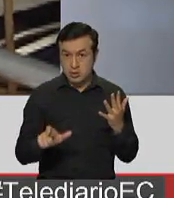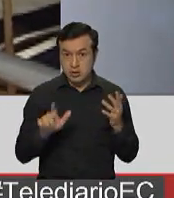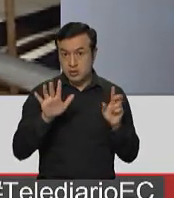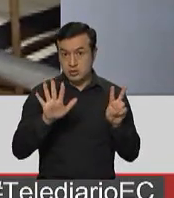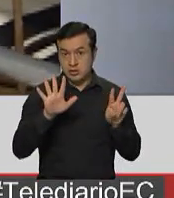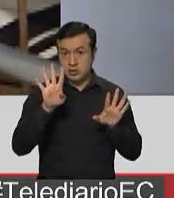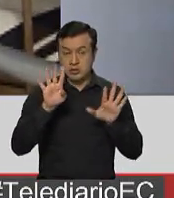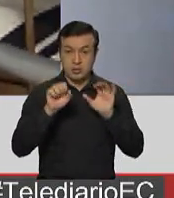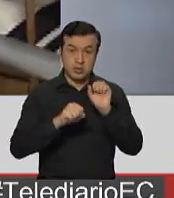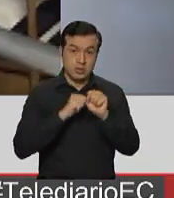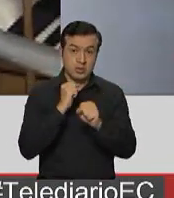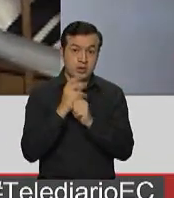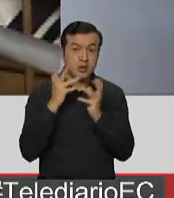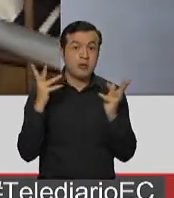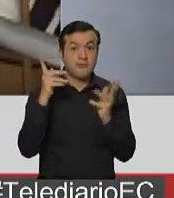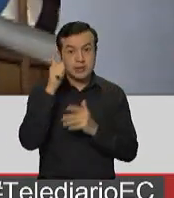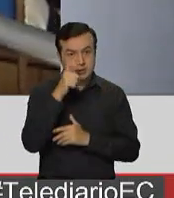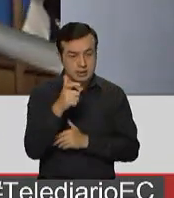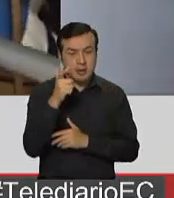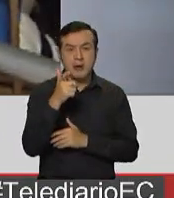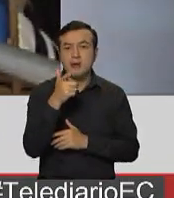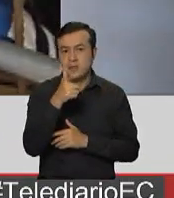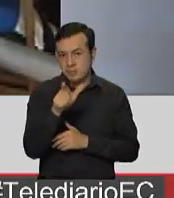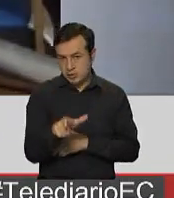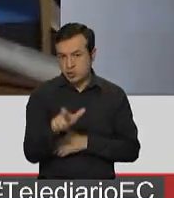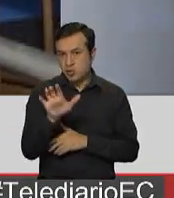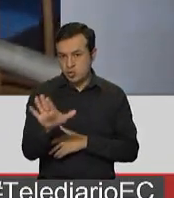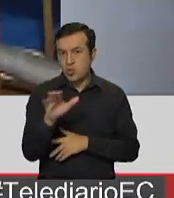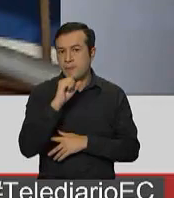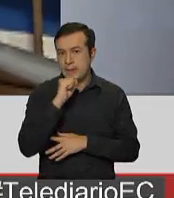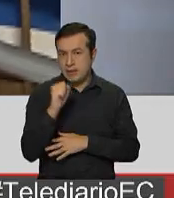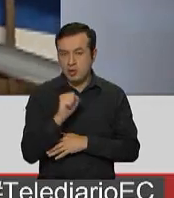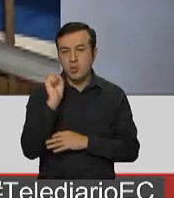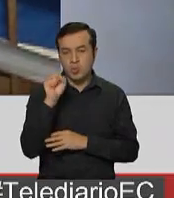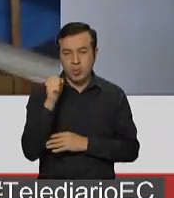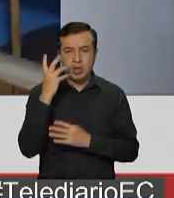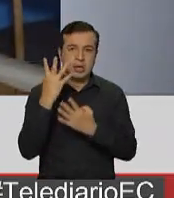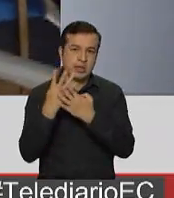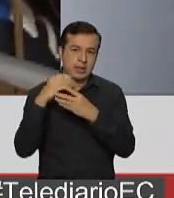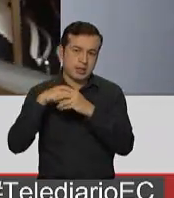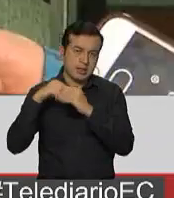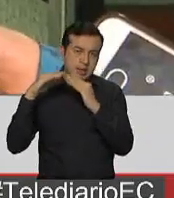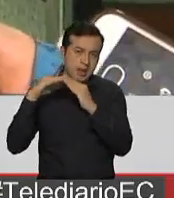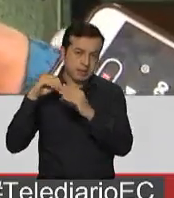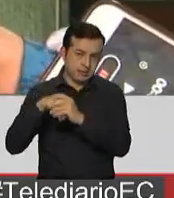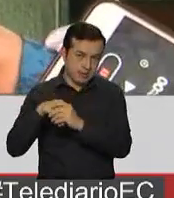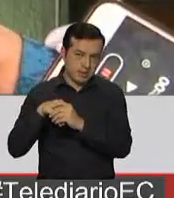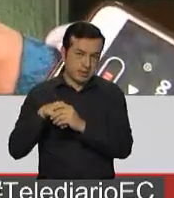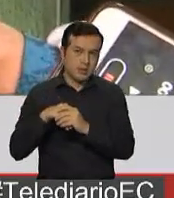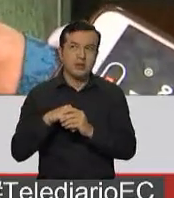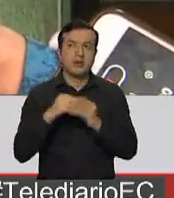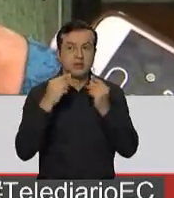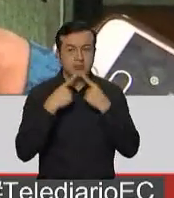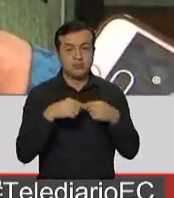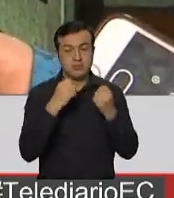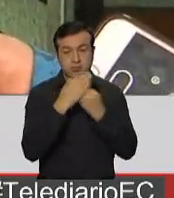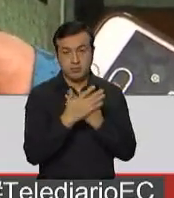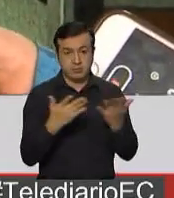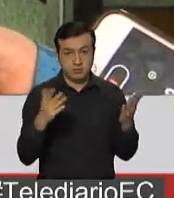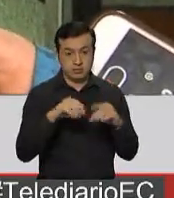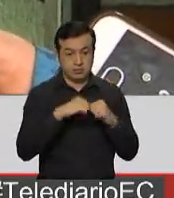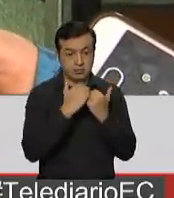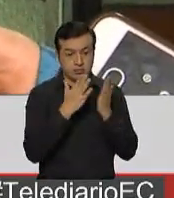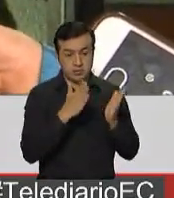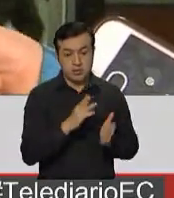79 años de edad, la Fiscalía solicitó, porque es mandato constitucional, el arresto domiciliario. Debo indicar también que el